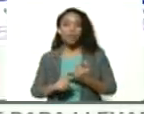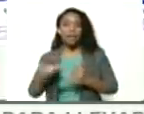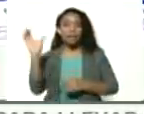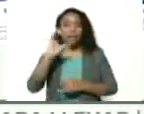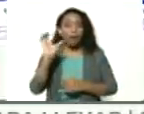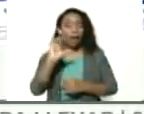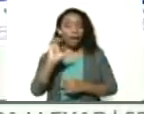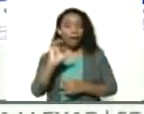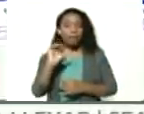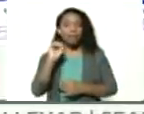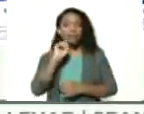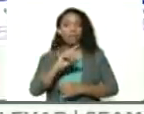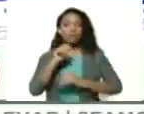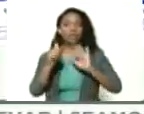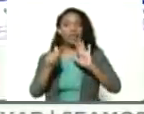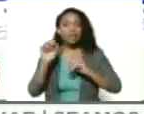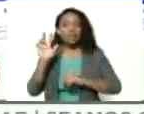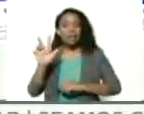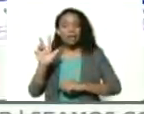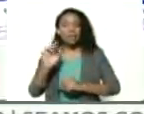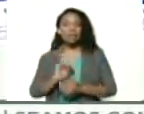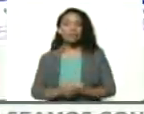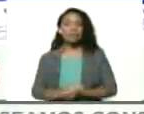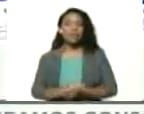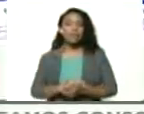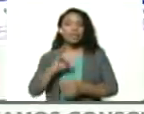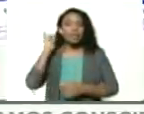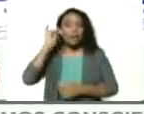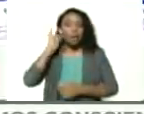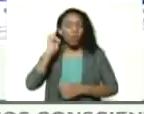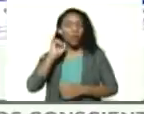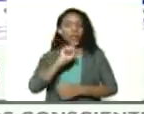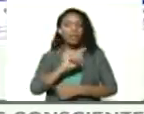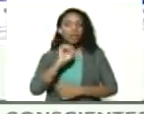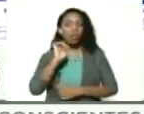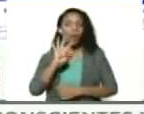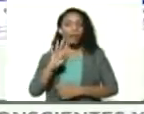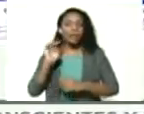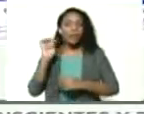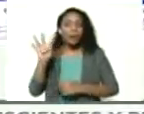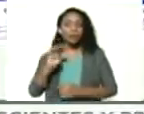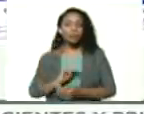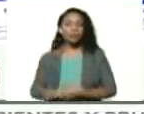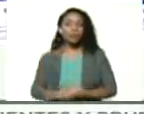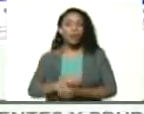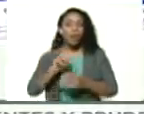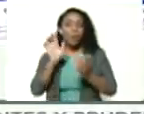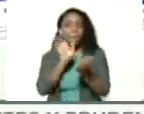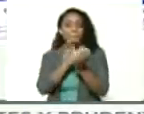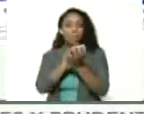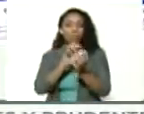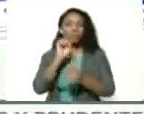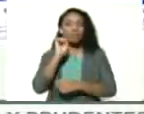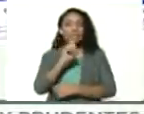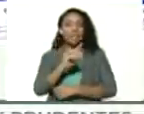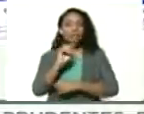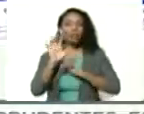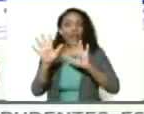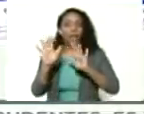Caracas, 163. Yaracuy, 144. Nueva Esparta,